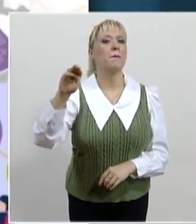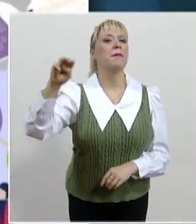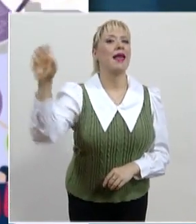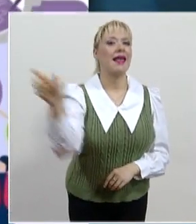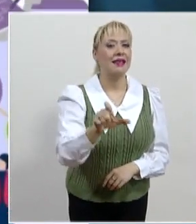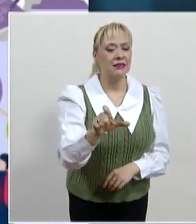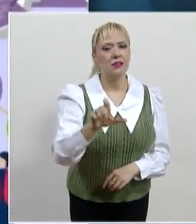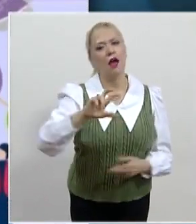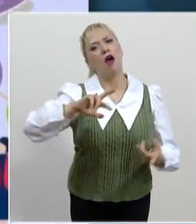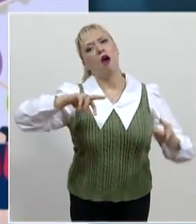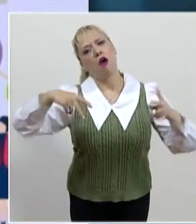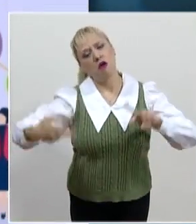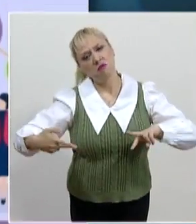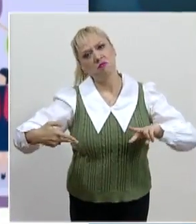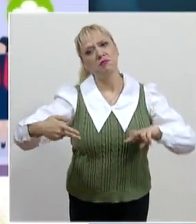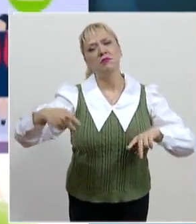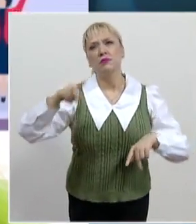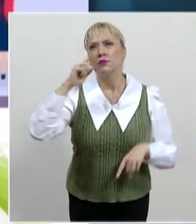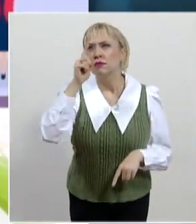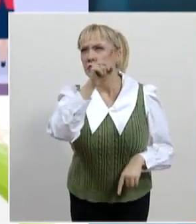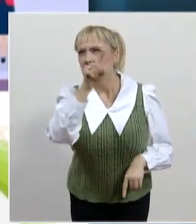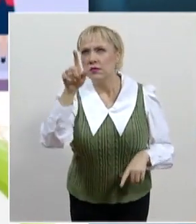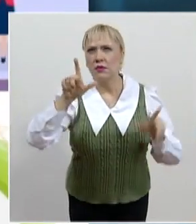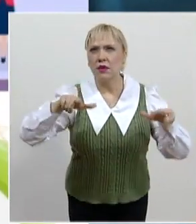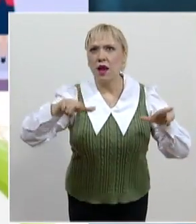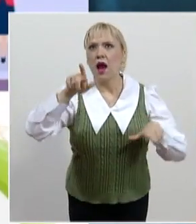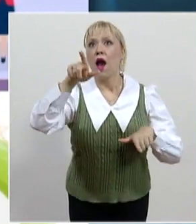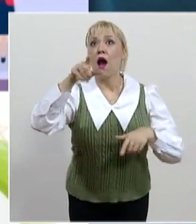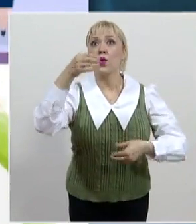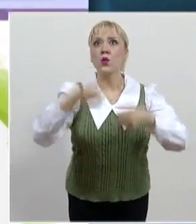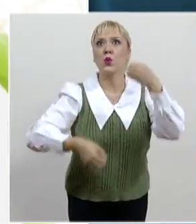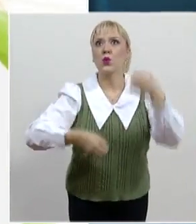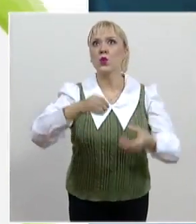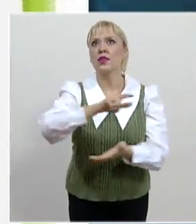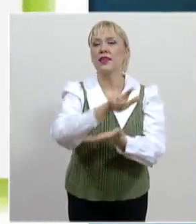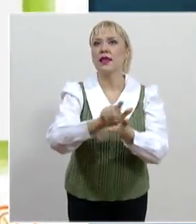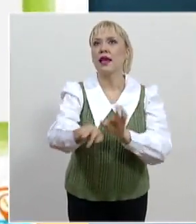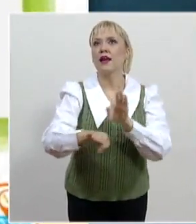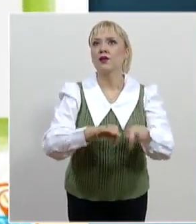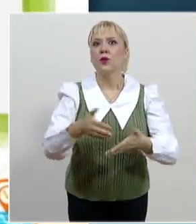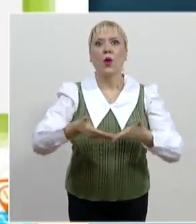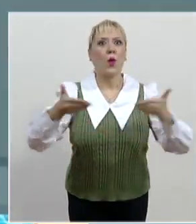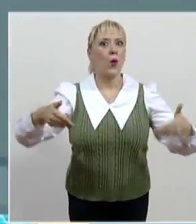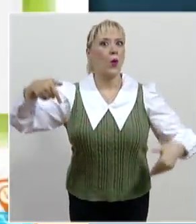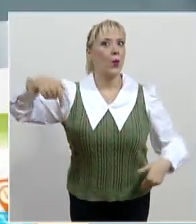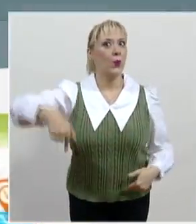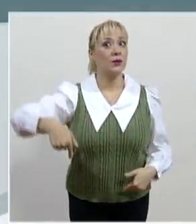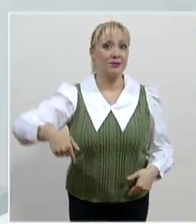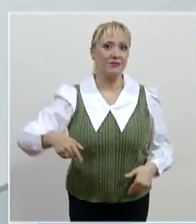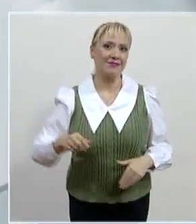cjf.gov.mx o también en la pestaña La Judicatura Hoy.